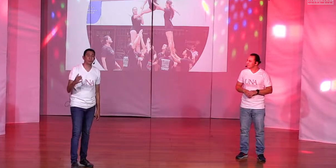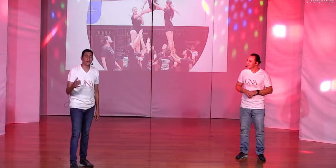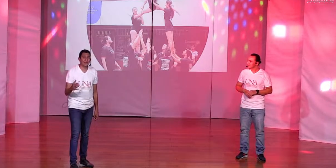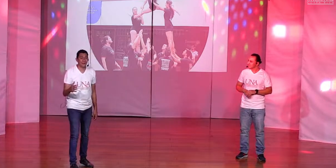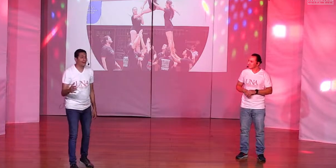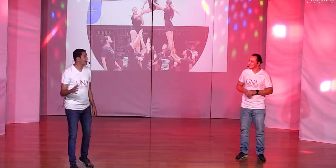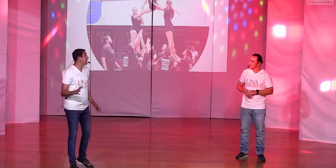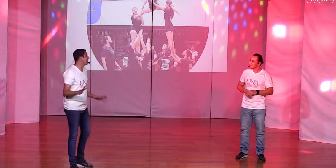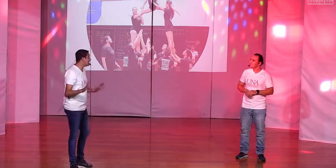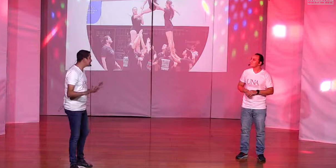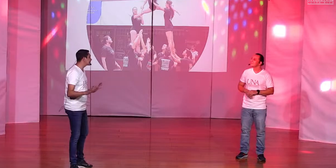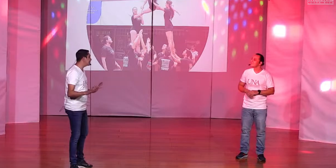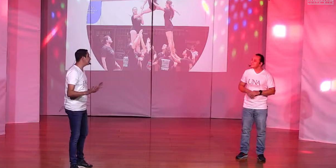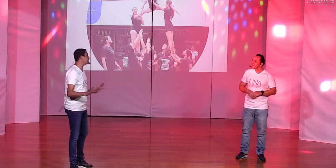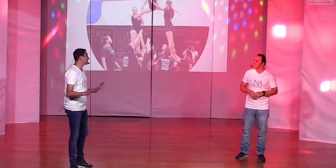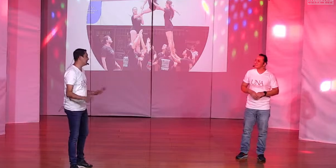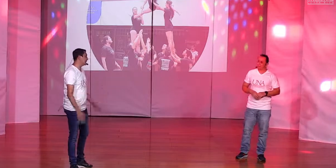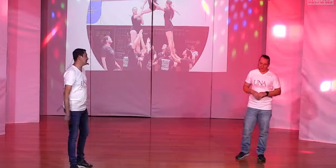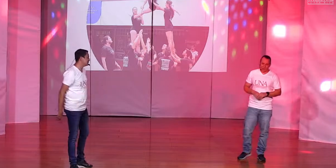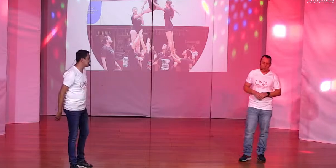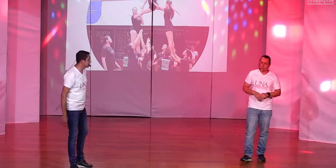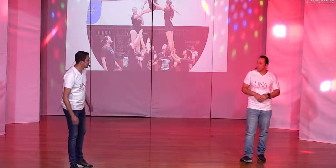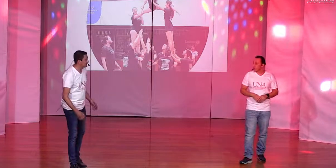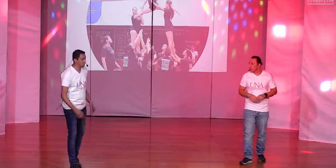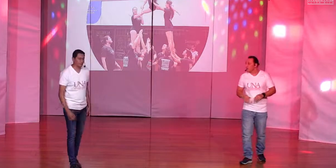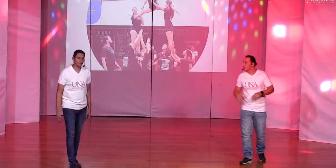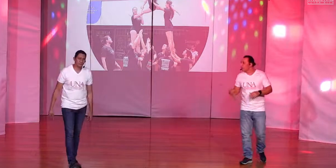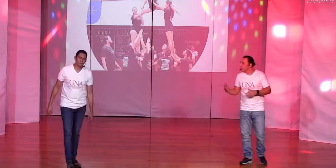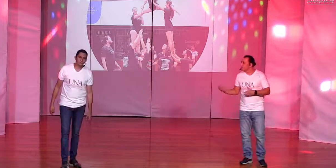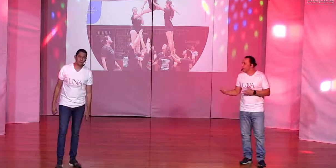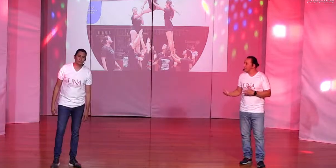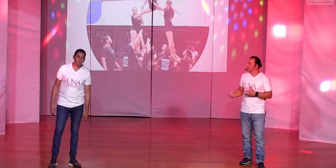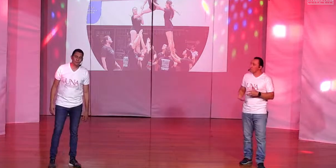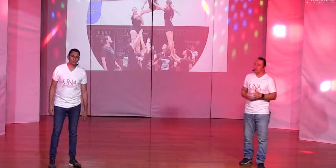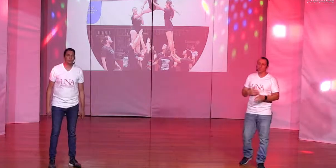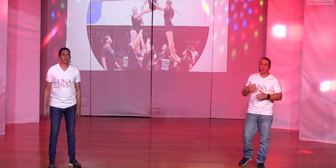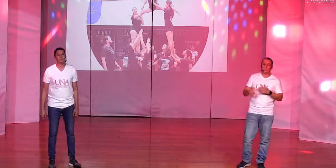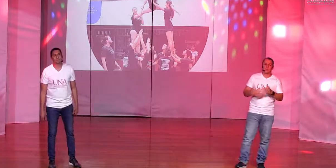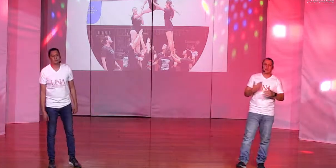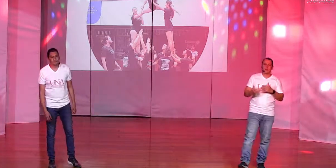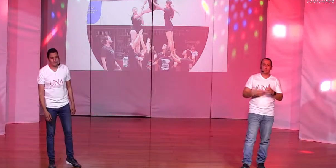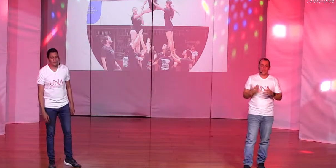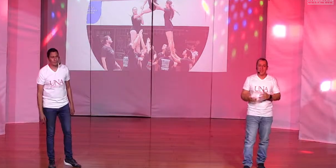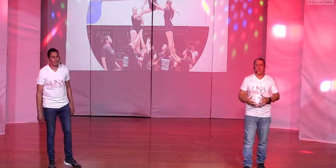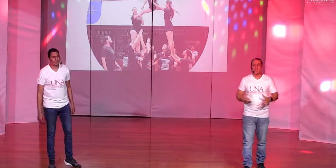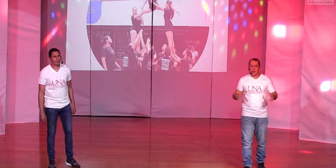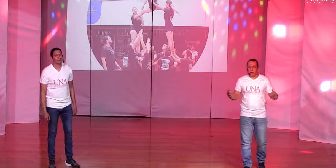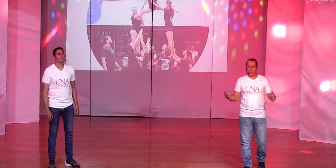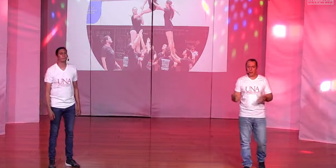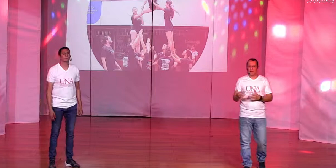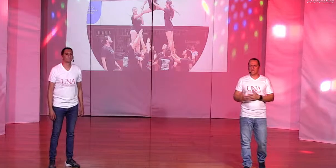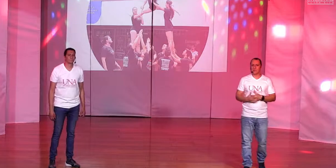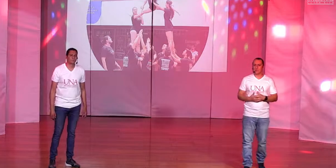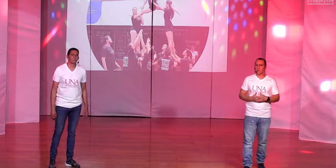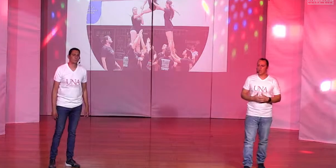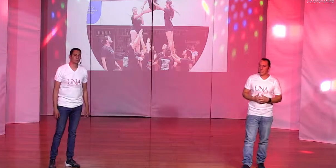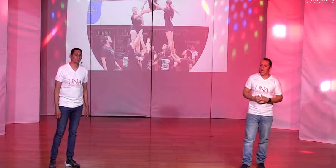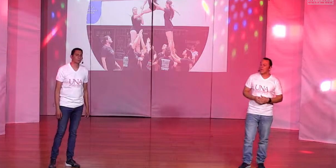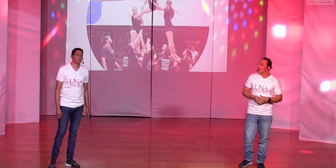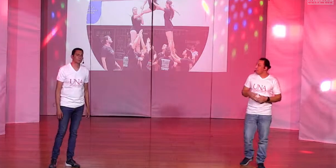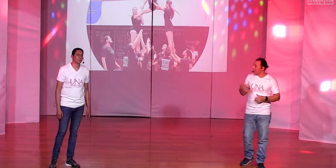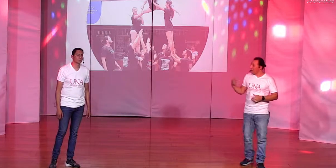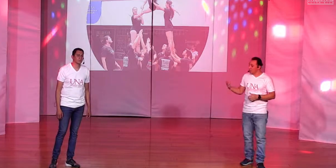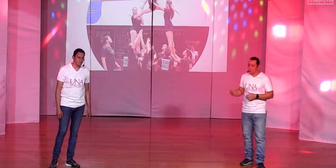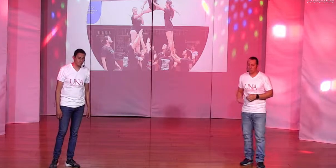Información Documental y esto es importantísimo. Claro, porque no solo tenemos bibliotecas, sino un montón de servicios más que acompañan el servicio de